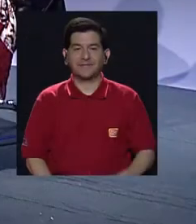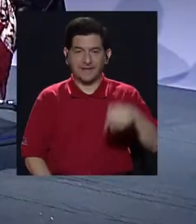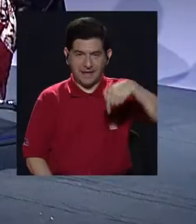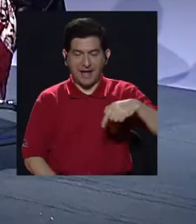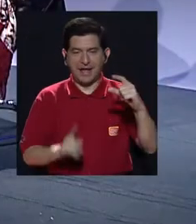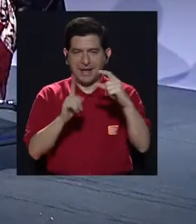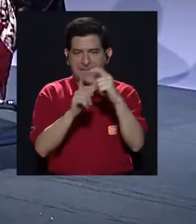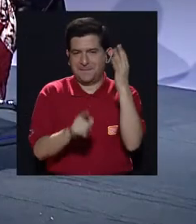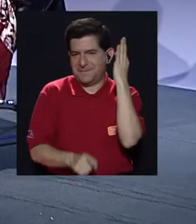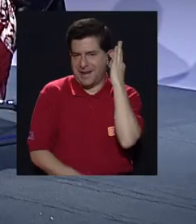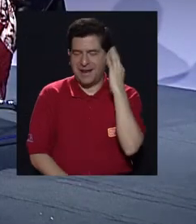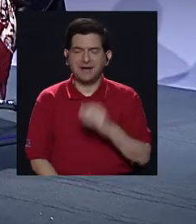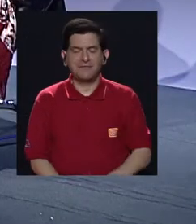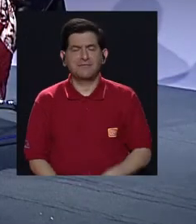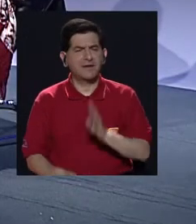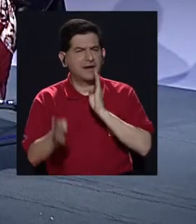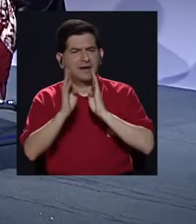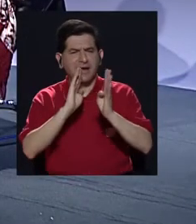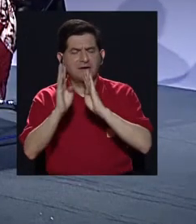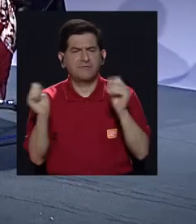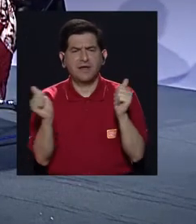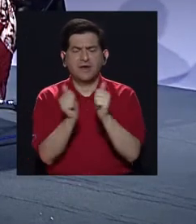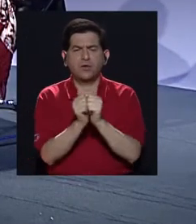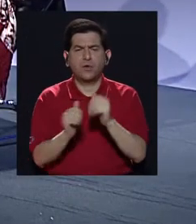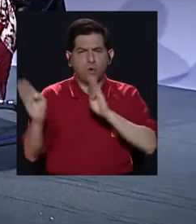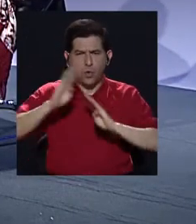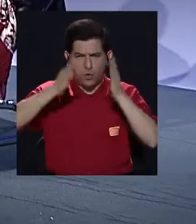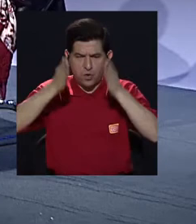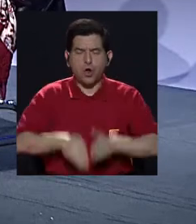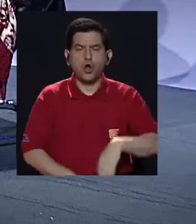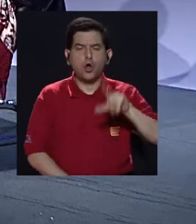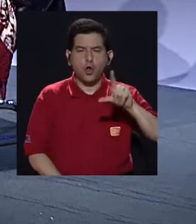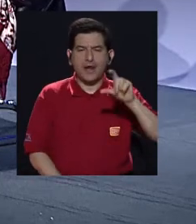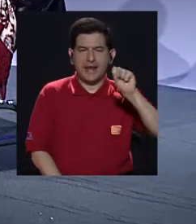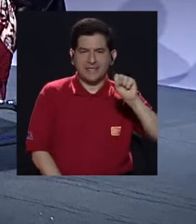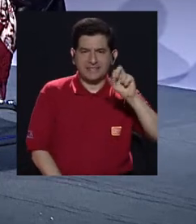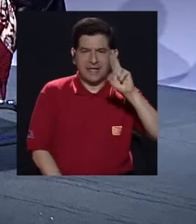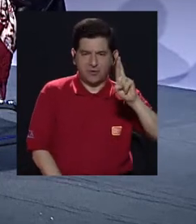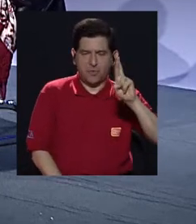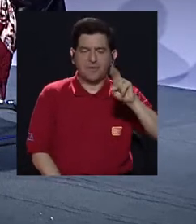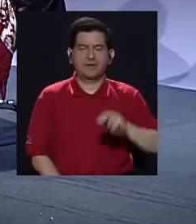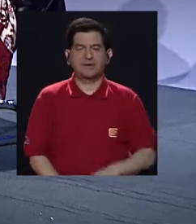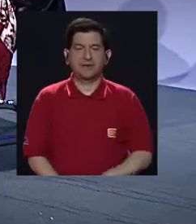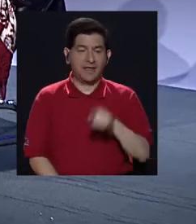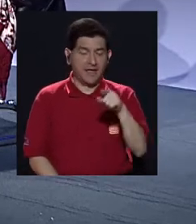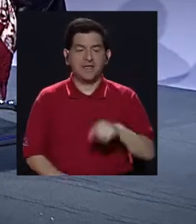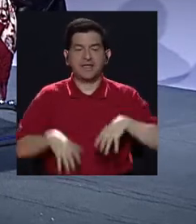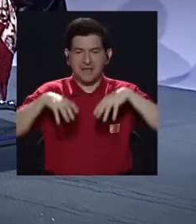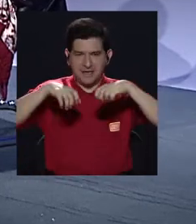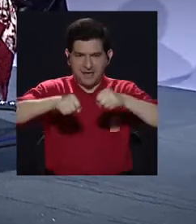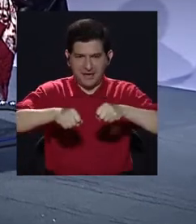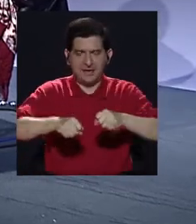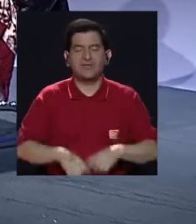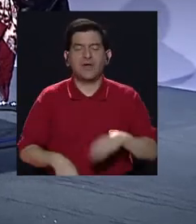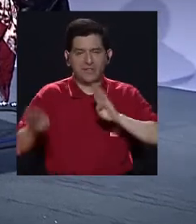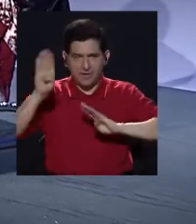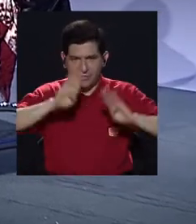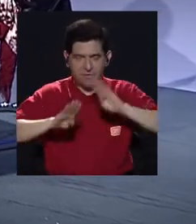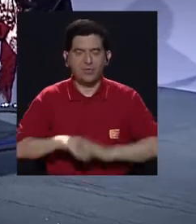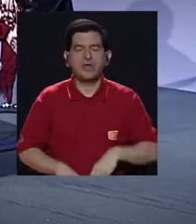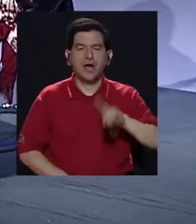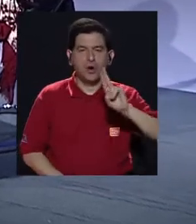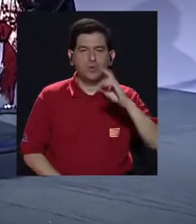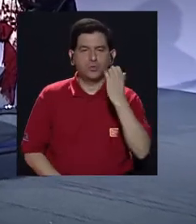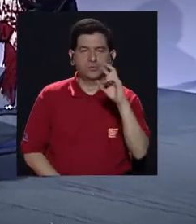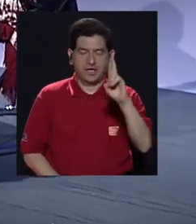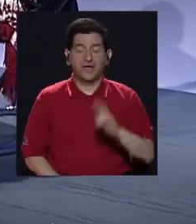estamos en palabra de mujer y estamos conversando con la bióloga lorena sanromán ella es graduada de biología de la